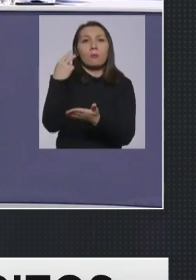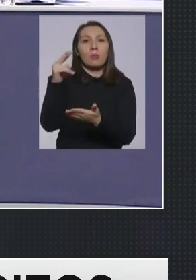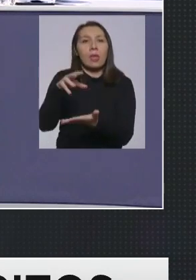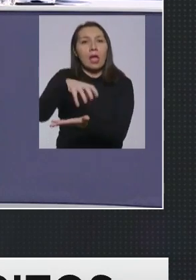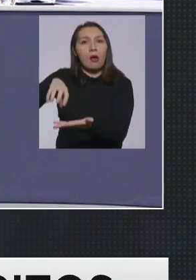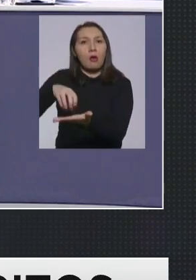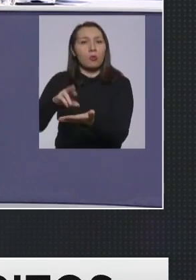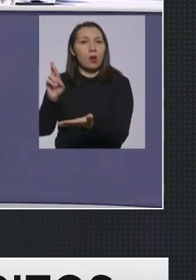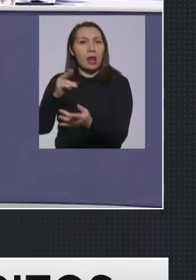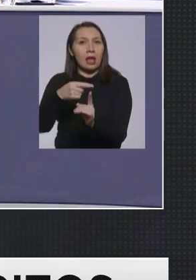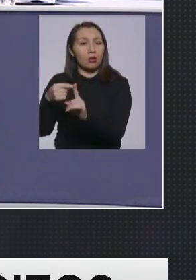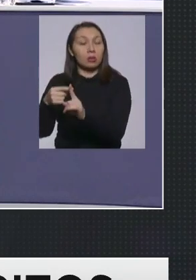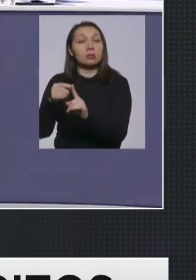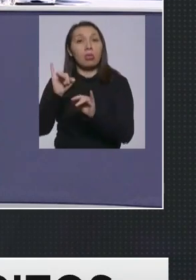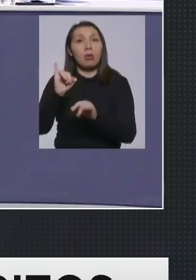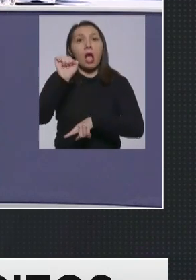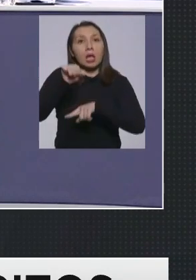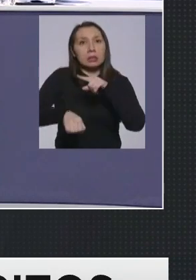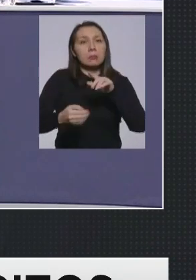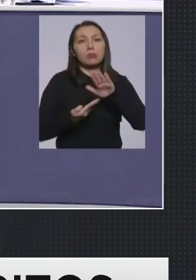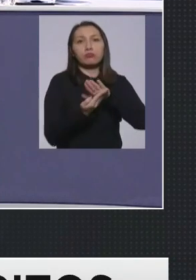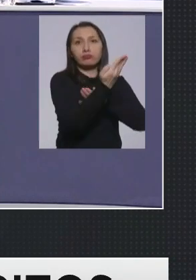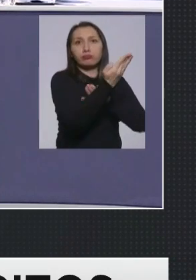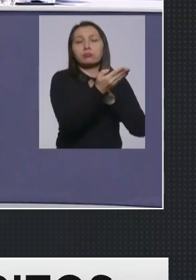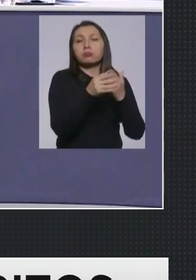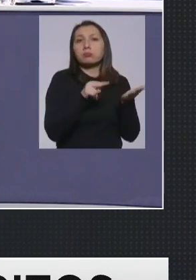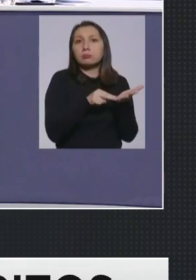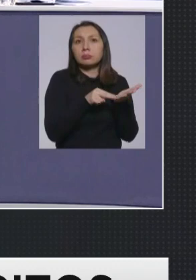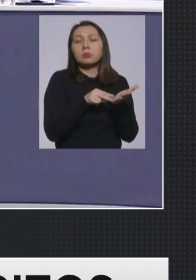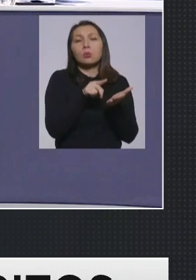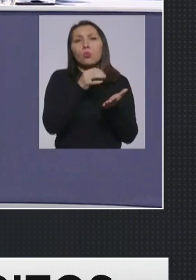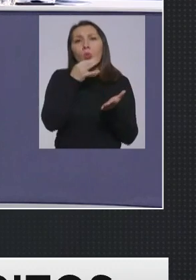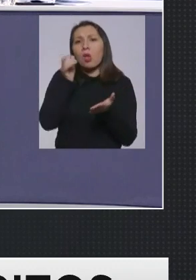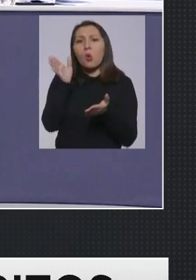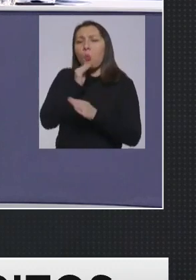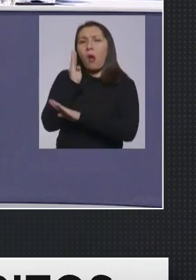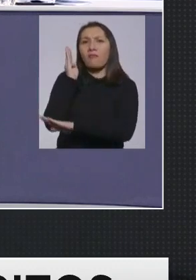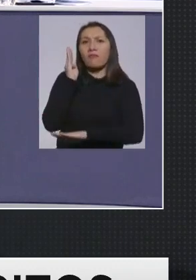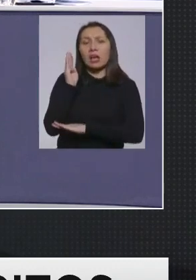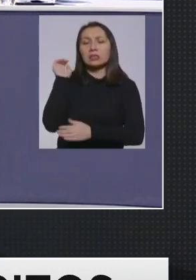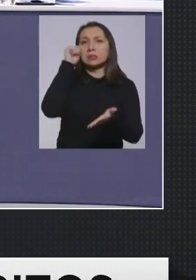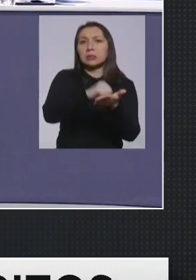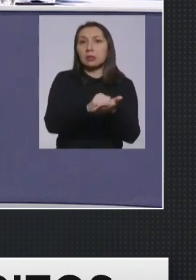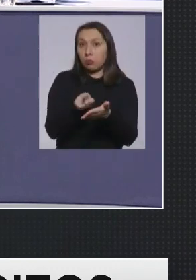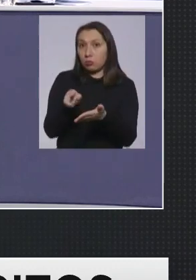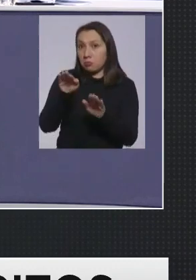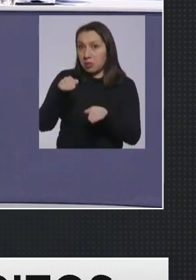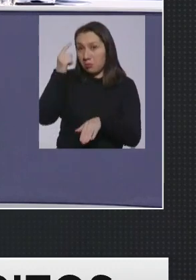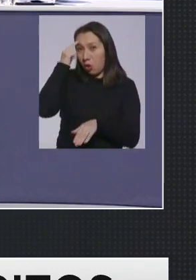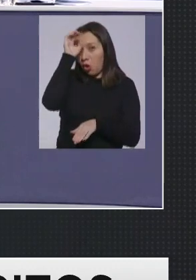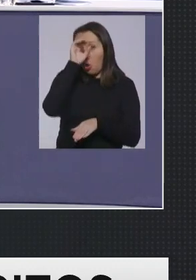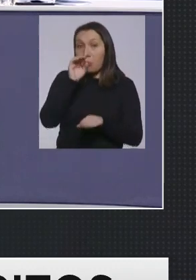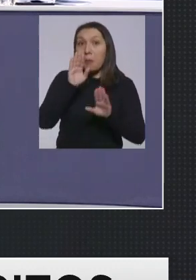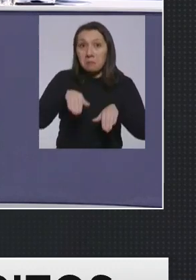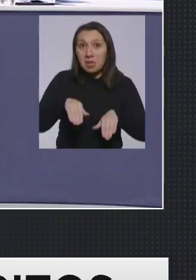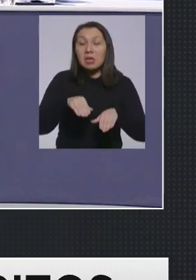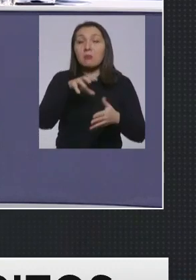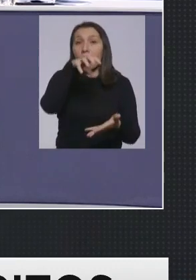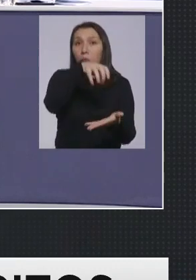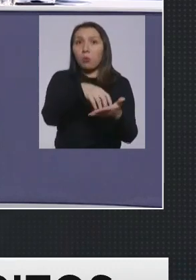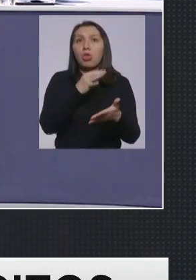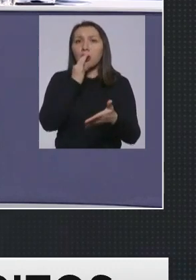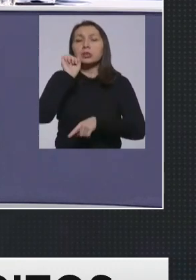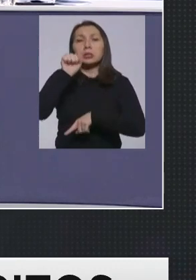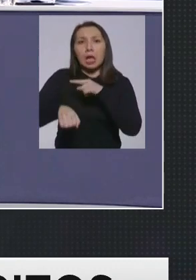comuna fue declarada admisible usted dijo que no tenía fundamentos esta querella sigue pensando lo mismo luego de que la misma se declarara